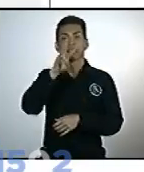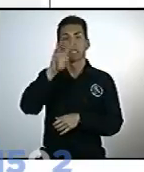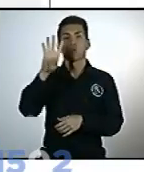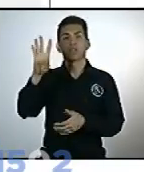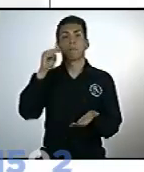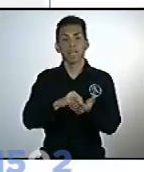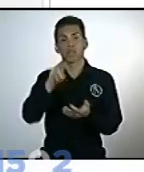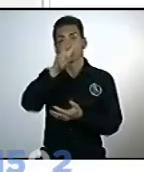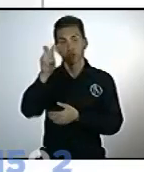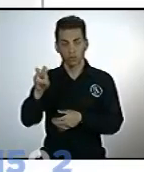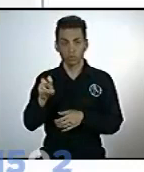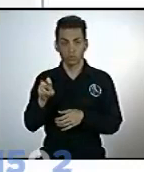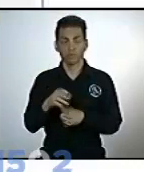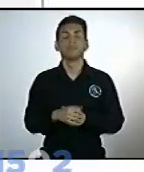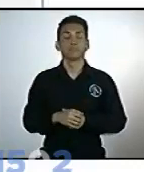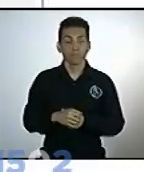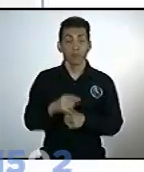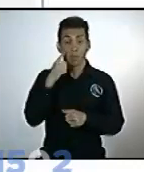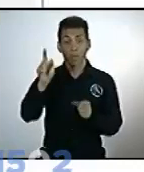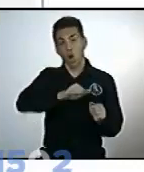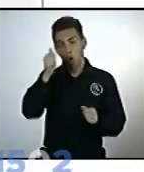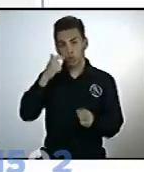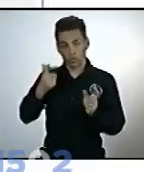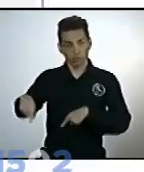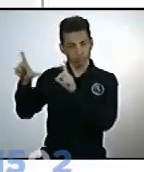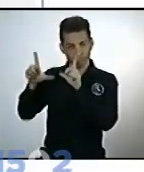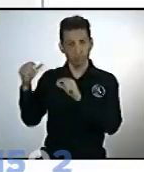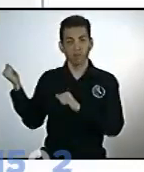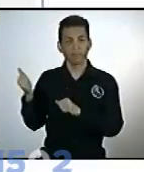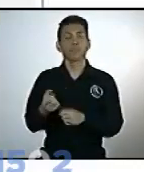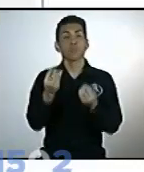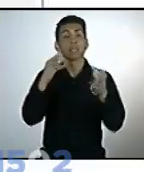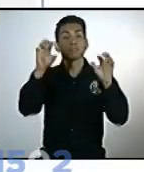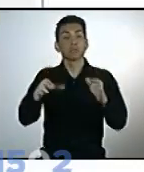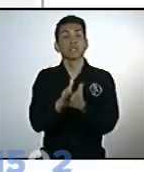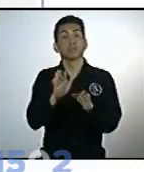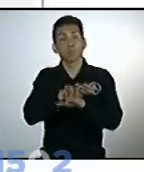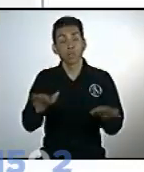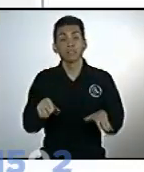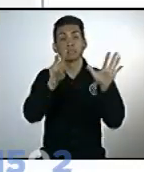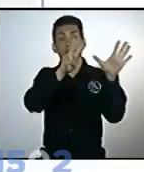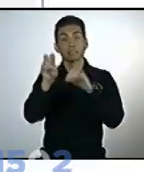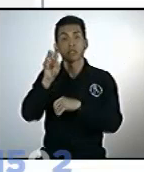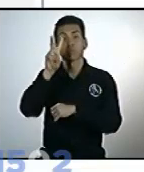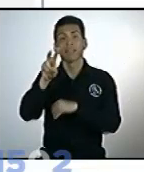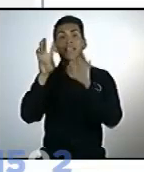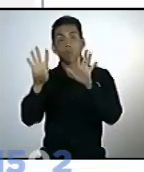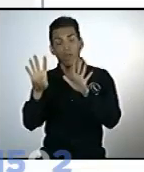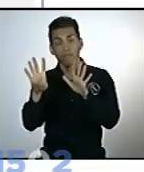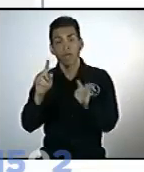34.263 casos. En la siguiente gráfica, ustedes miran el total de fallecidos, Guatemala tiene 729